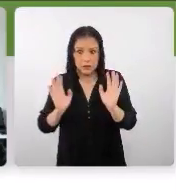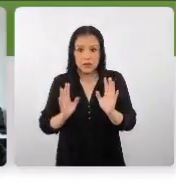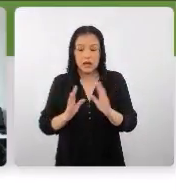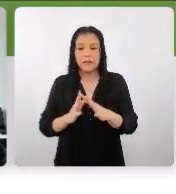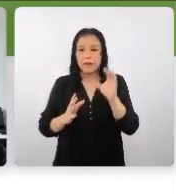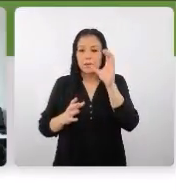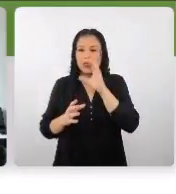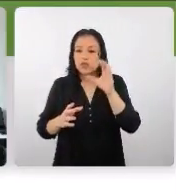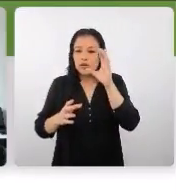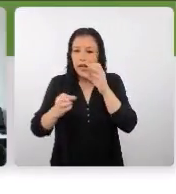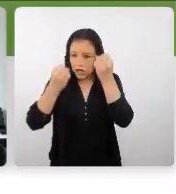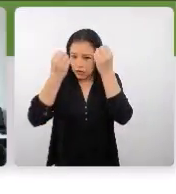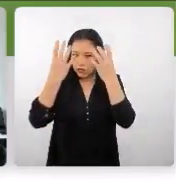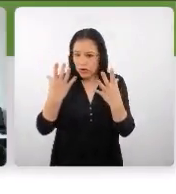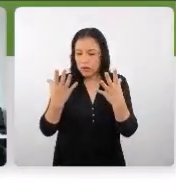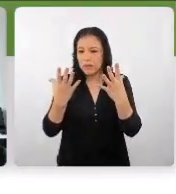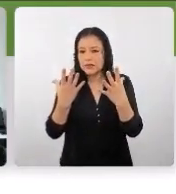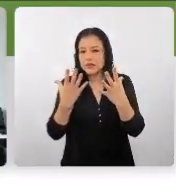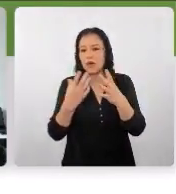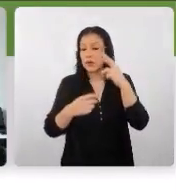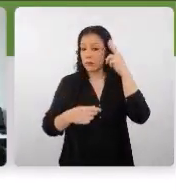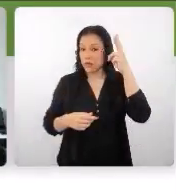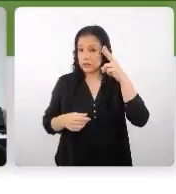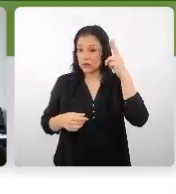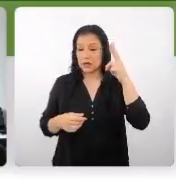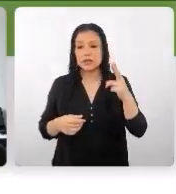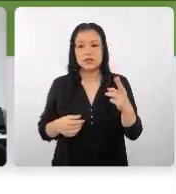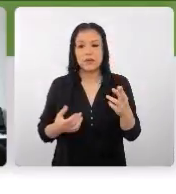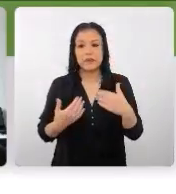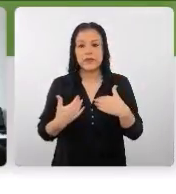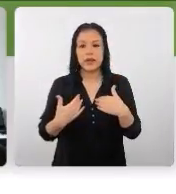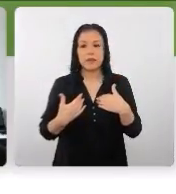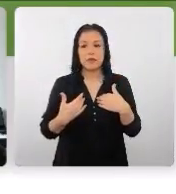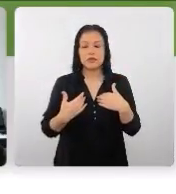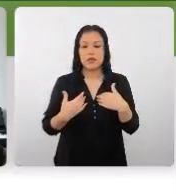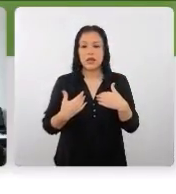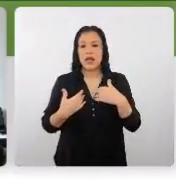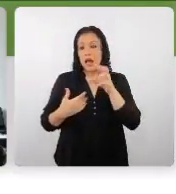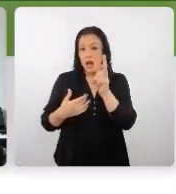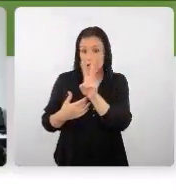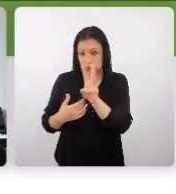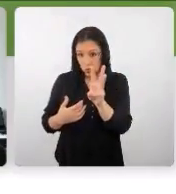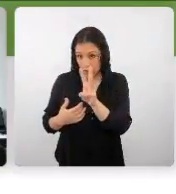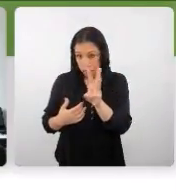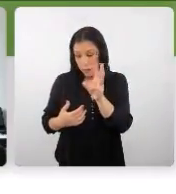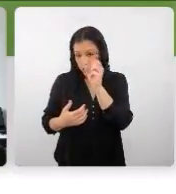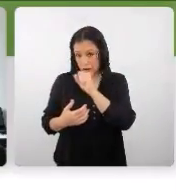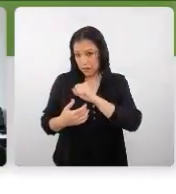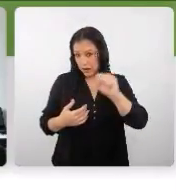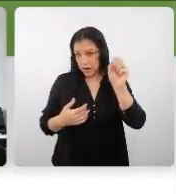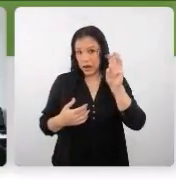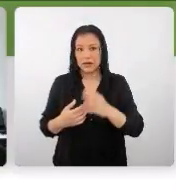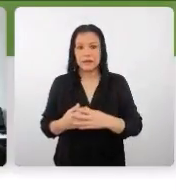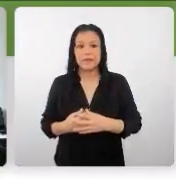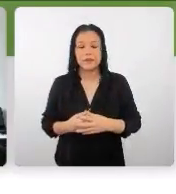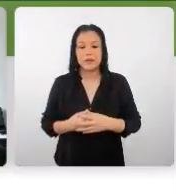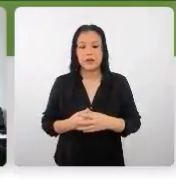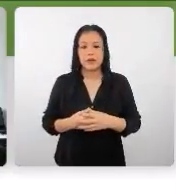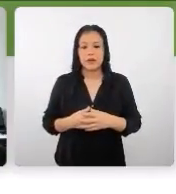buscan información. Y para ello, tenemos las páginas de viaje, resalta aquí el 62% de